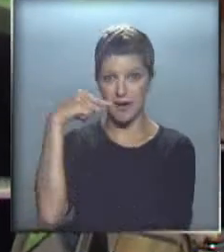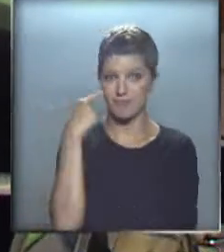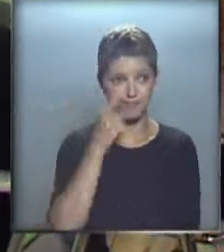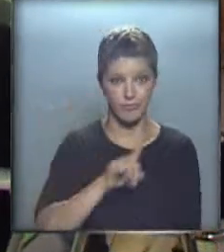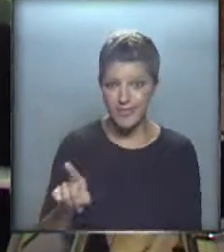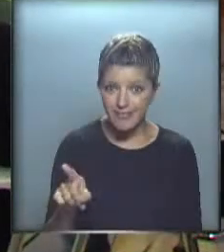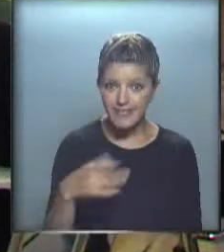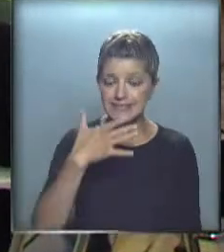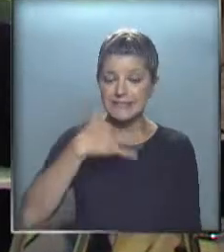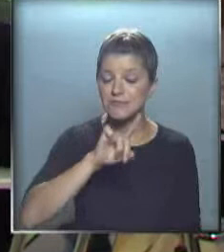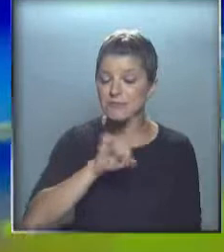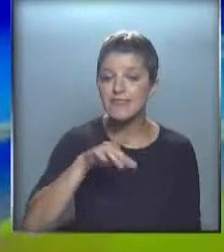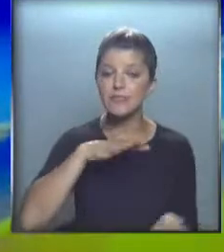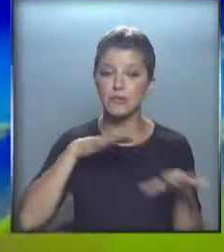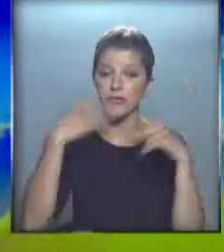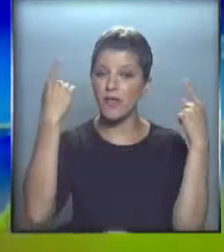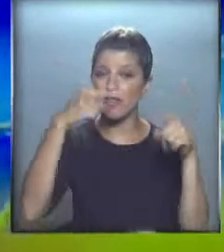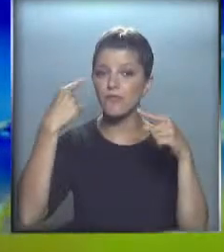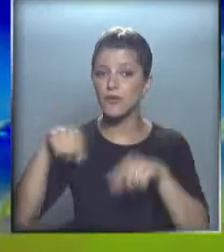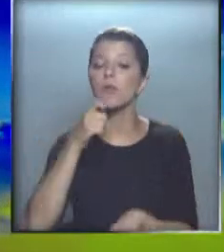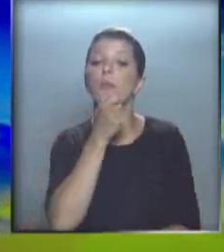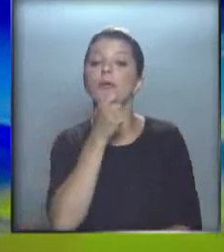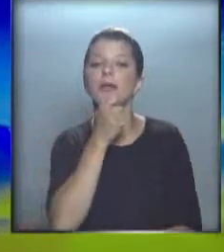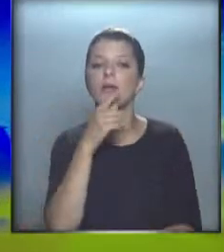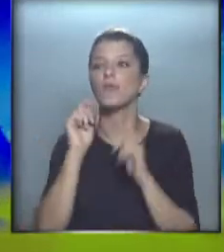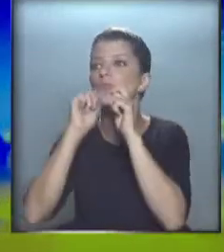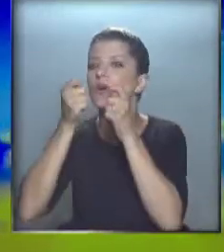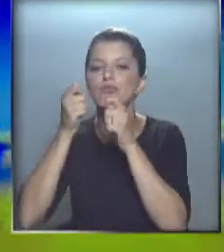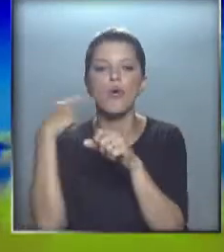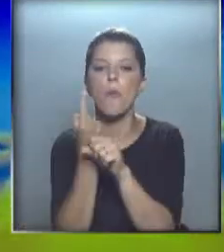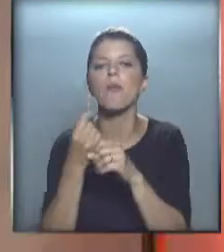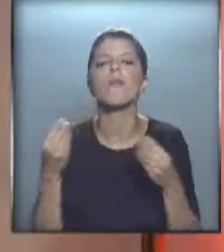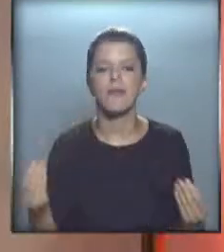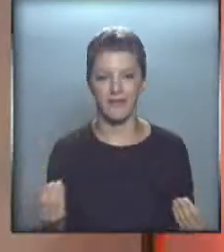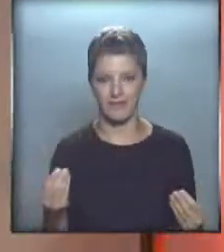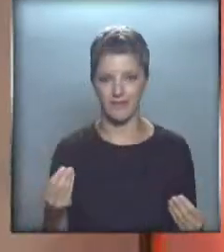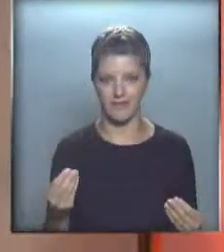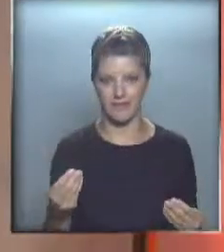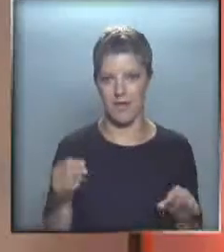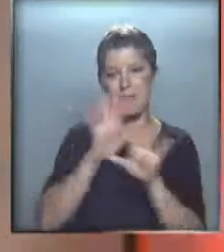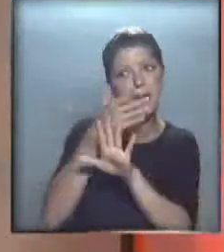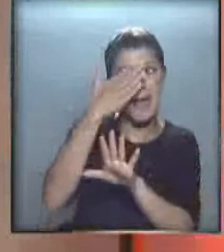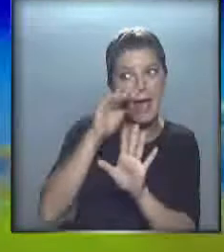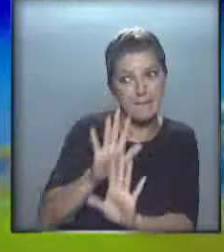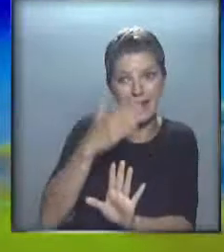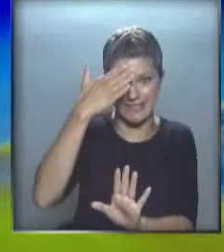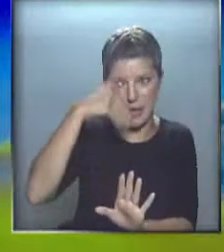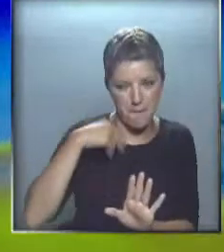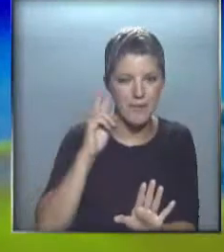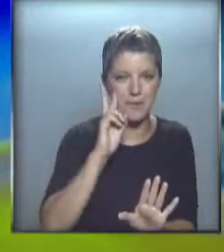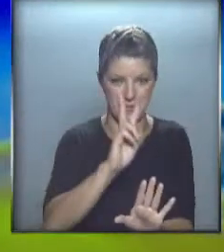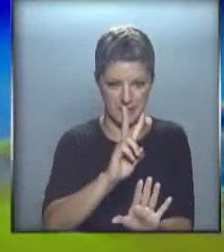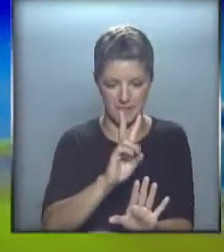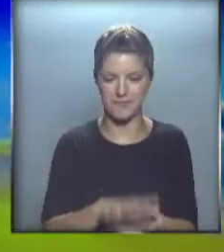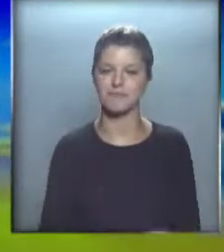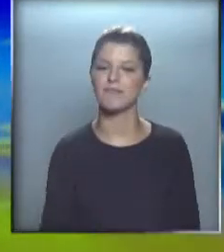Y no entiende un montón de cuestiones de por qué, por ejemplo, no le puede dar un beso, por qué. Igual no lo digas si se lo dan, porque esperemos no, no, no, a verlo. Dije eso, no, dije, ¿a vos te no?